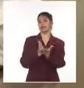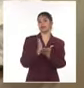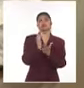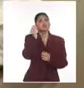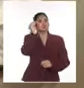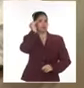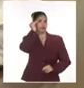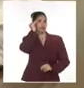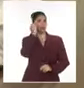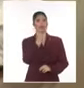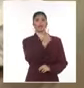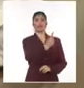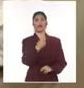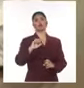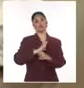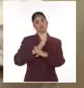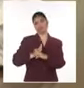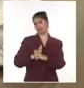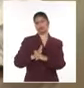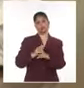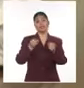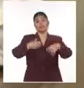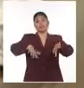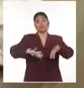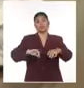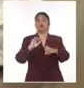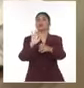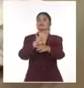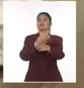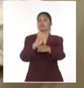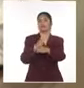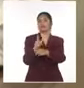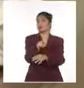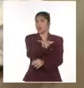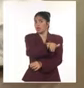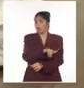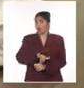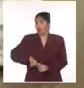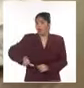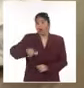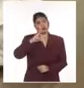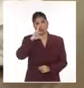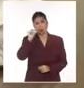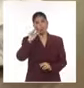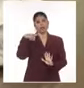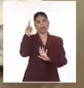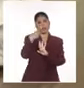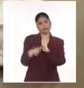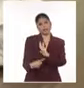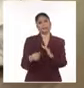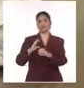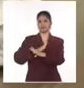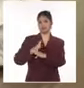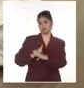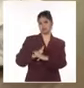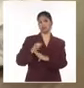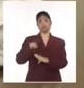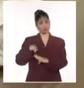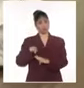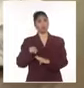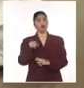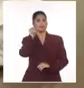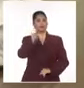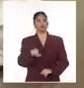cada caso no se parece al otro. O sea, cada caso tiene sus especificidades, sus características. Y entonces esto te obliga y